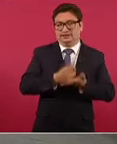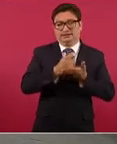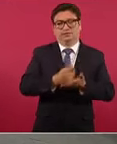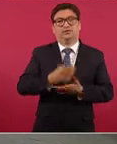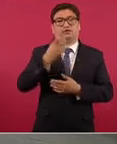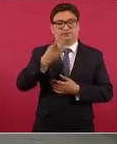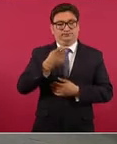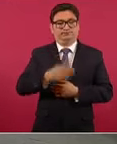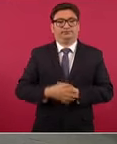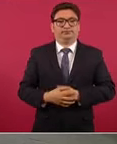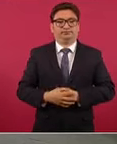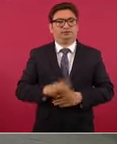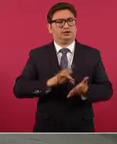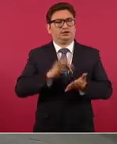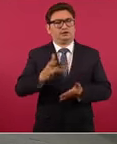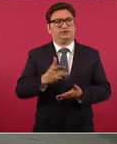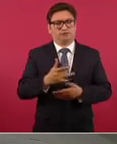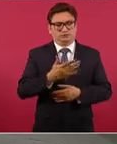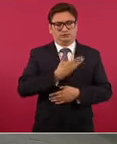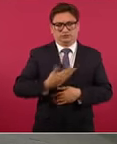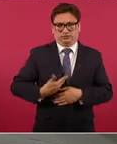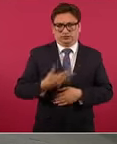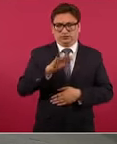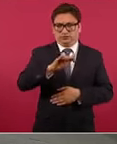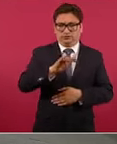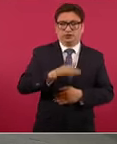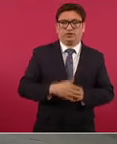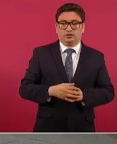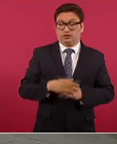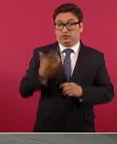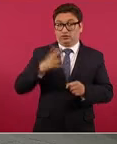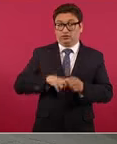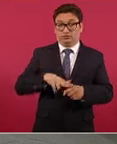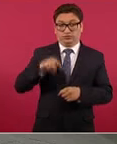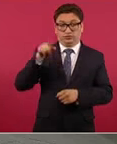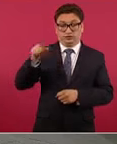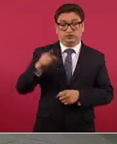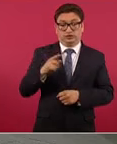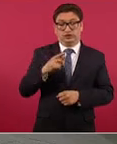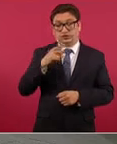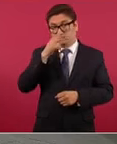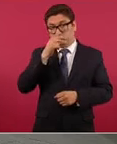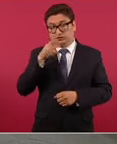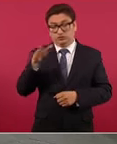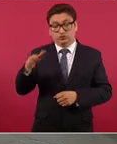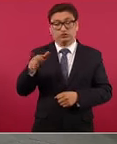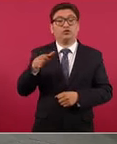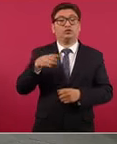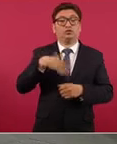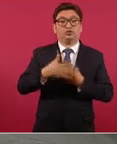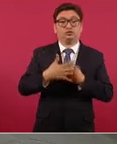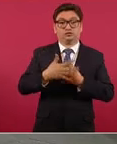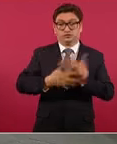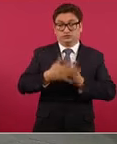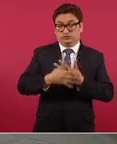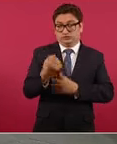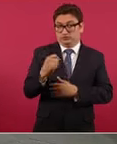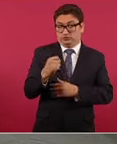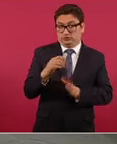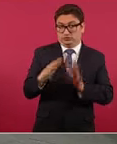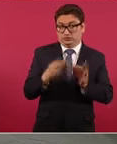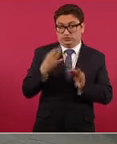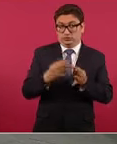gracias presidente nada más para puntualizar entonces el hospital de hermosillo y ya al partir del 15 de septiembre está